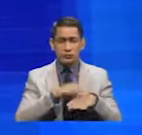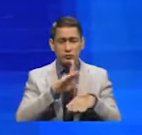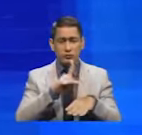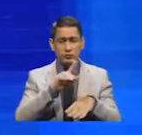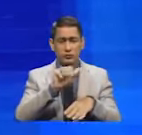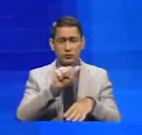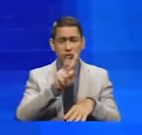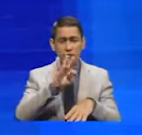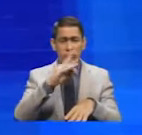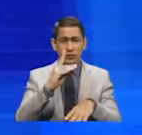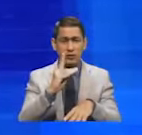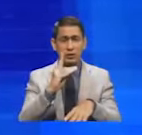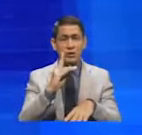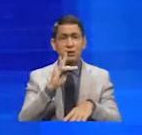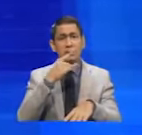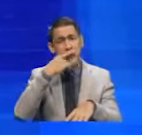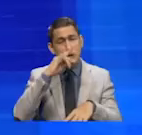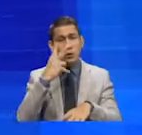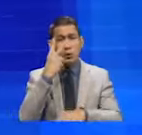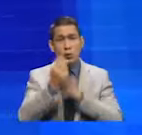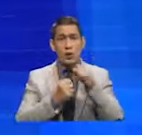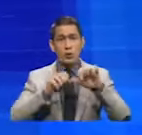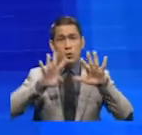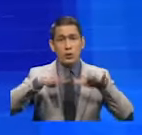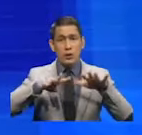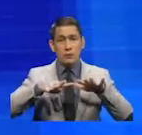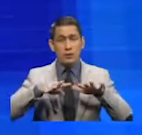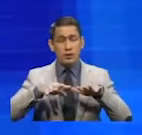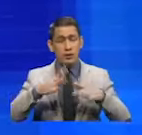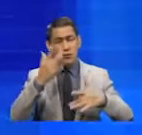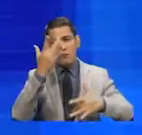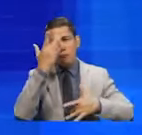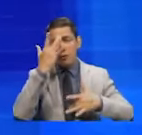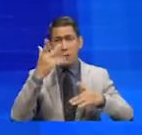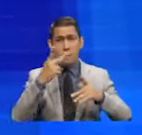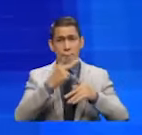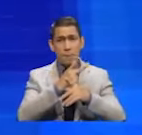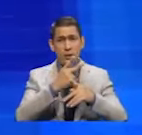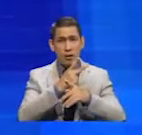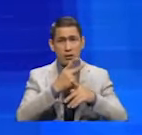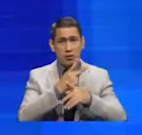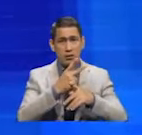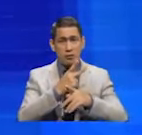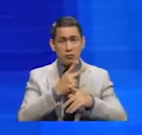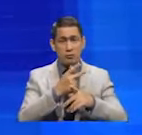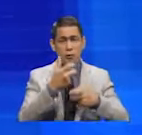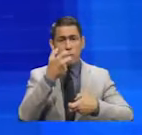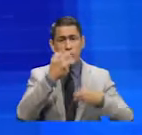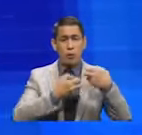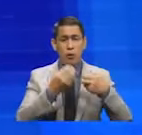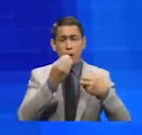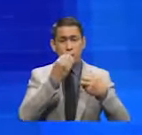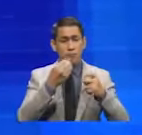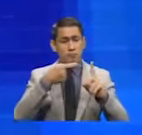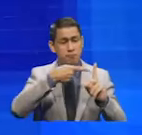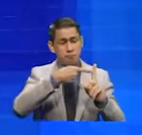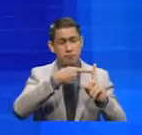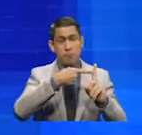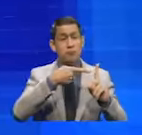Es un pequeñito de 2 años, 9 meses que sufre de desnutrición. Además tiene